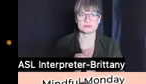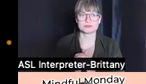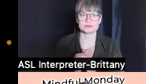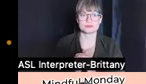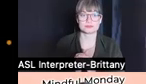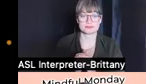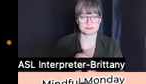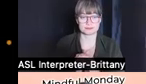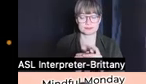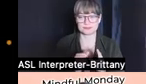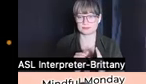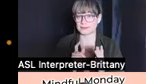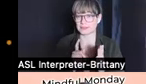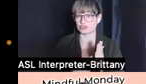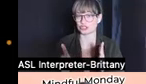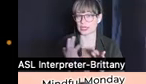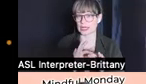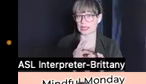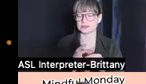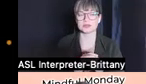Y vamos a verificar y conectar.